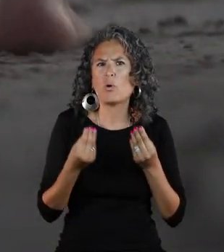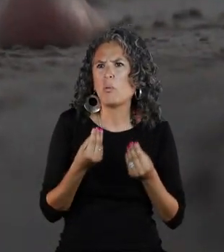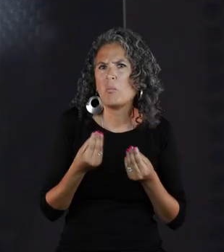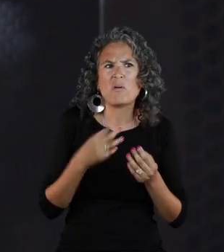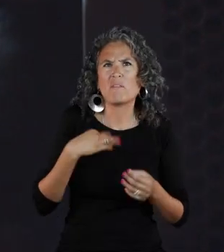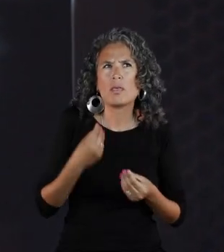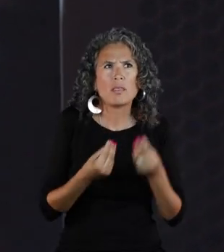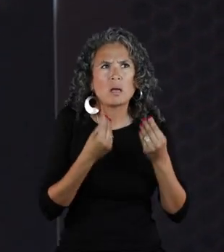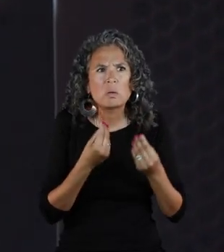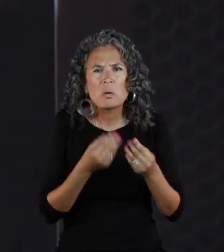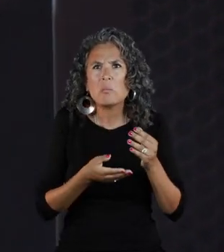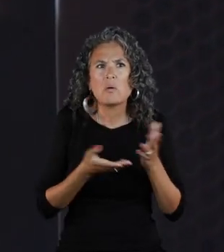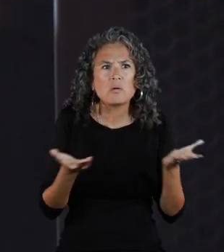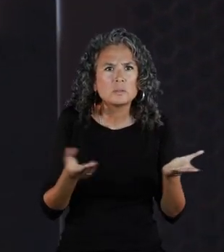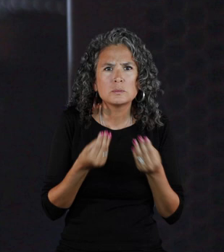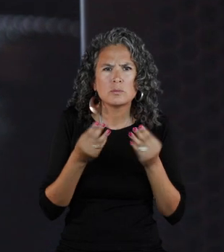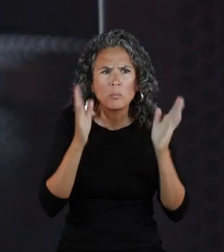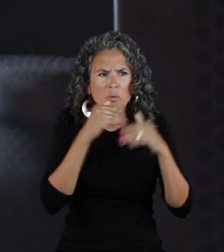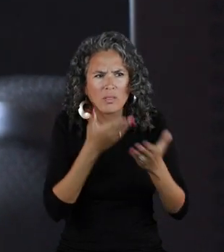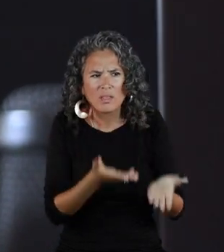No vas a tener con qué, no vas a poder.